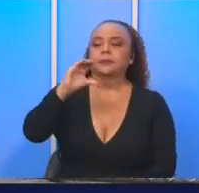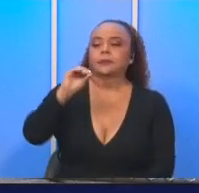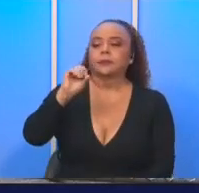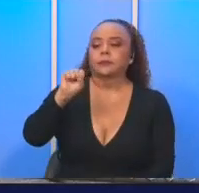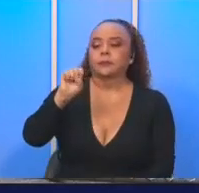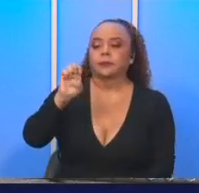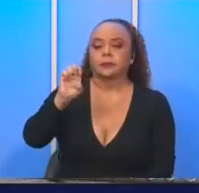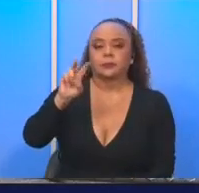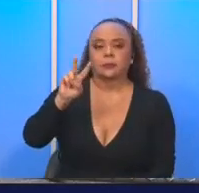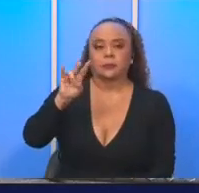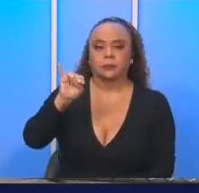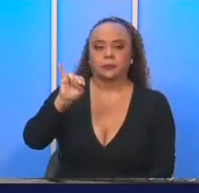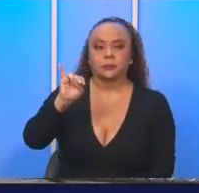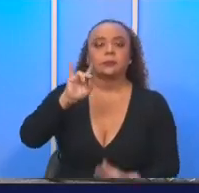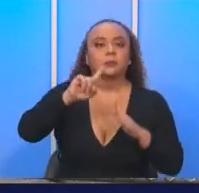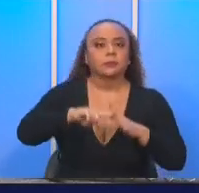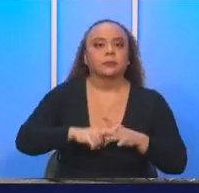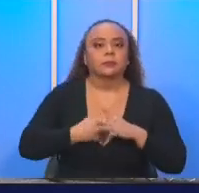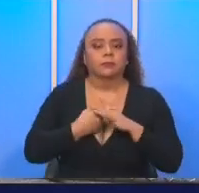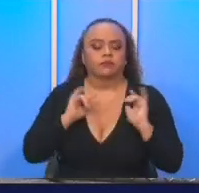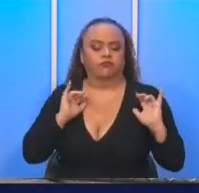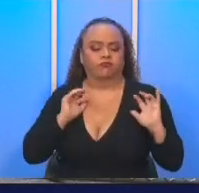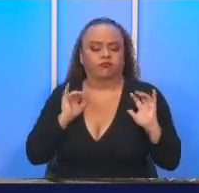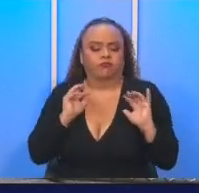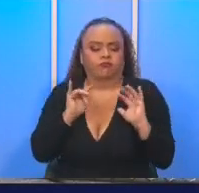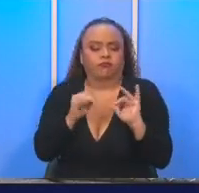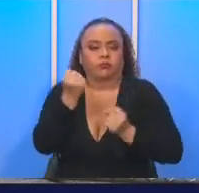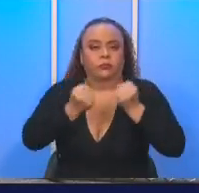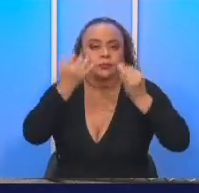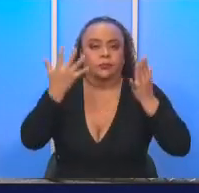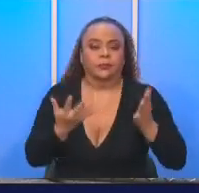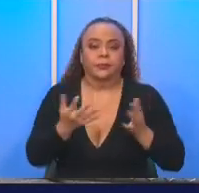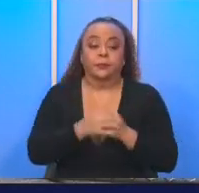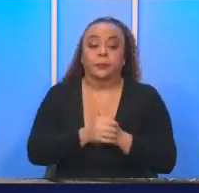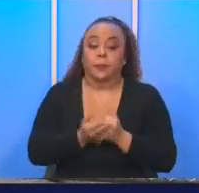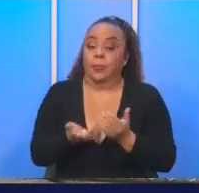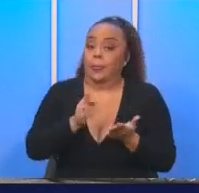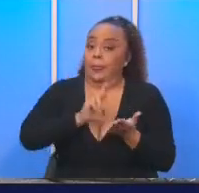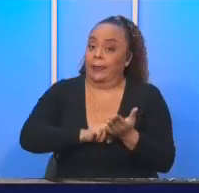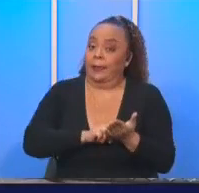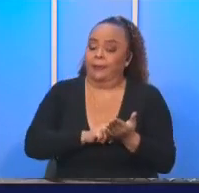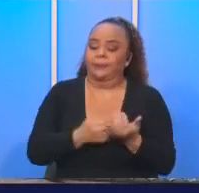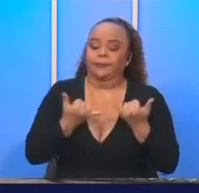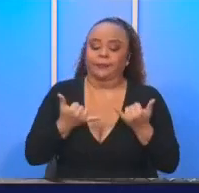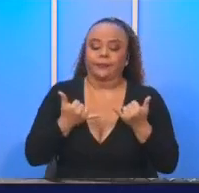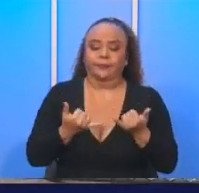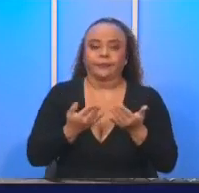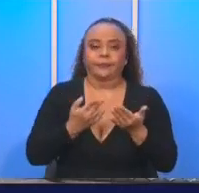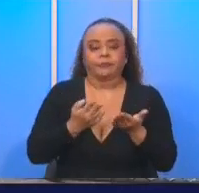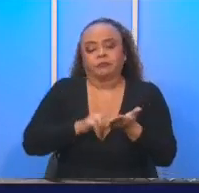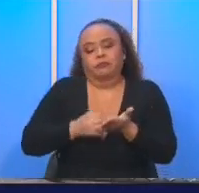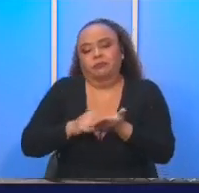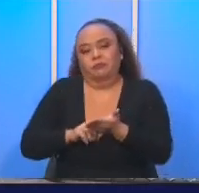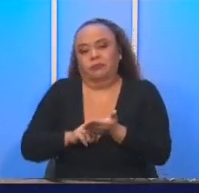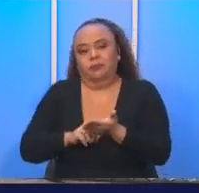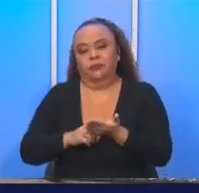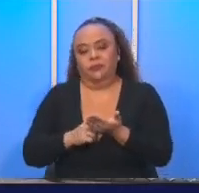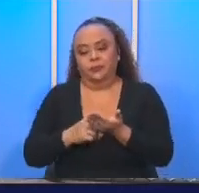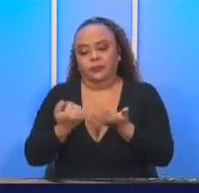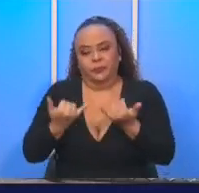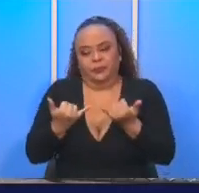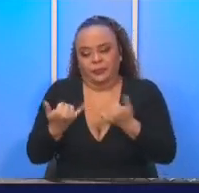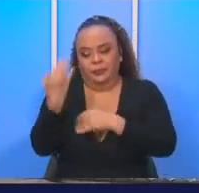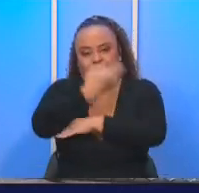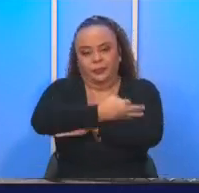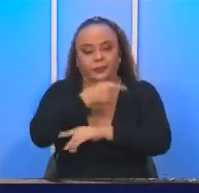de Seguridad Vial, empezarán a agolparse los conductores que fueron multados o están siendo multados eventualmente en estas